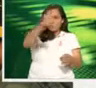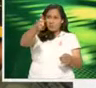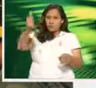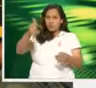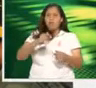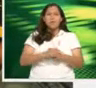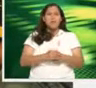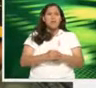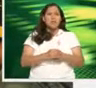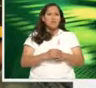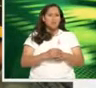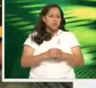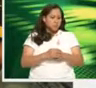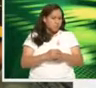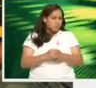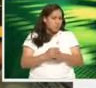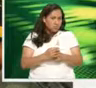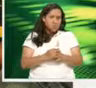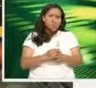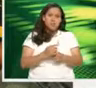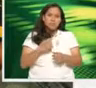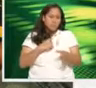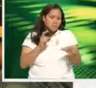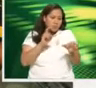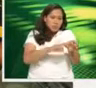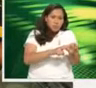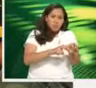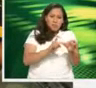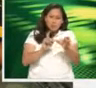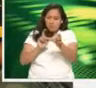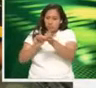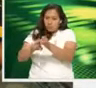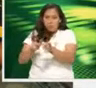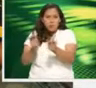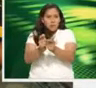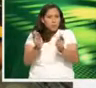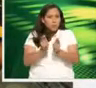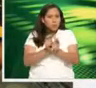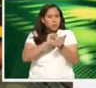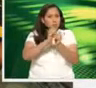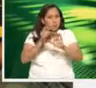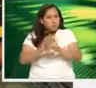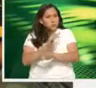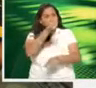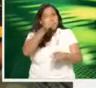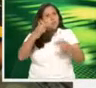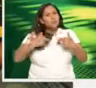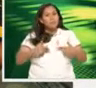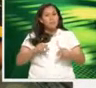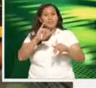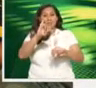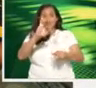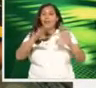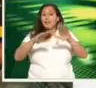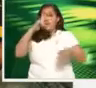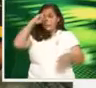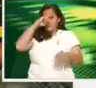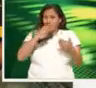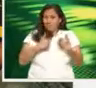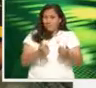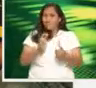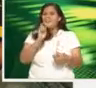hecho de saber que perteneces a otra tribu urbana, yo creo que es un proceso, ¿no? De adaptación por el que pasa el ser humano. Claro, y a veces nos cuesta muchísimo trabajo entender que la